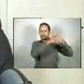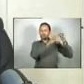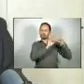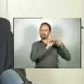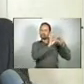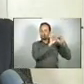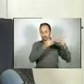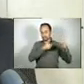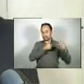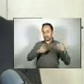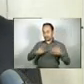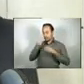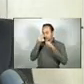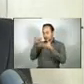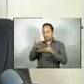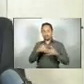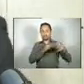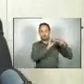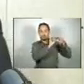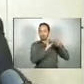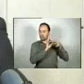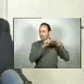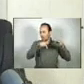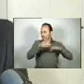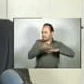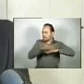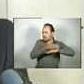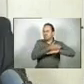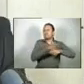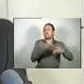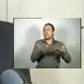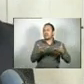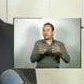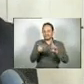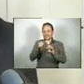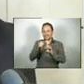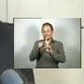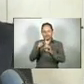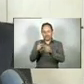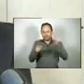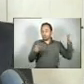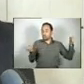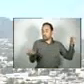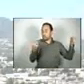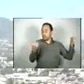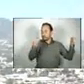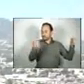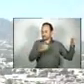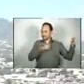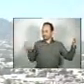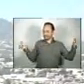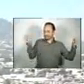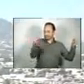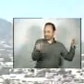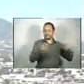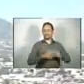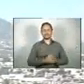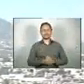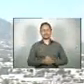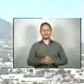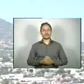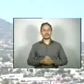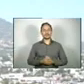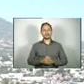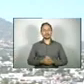muy bien decía el presidente, hoy pueden estar mejor. ¿Por qué? Porque hay un nuevo encargado de negocios. Aunque no hizo